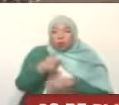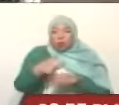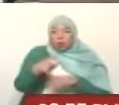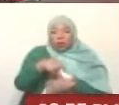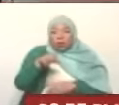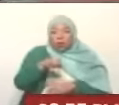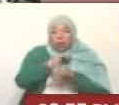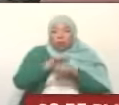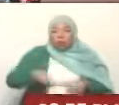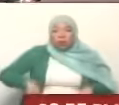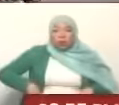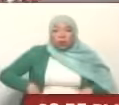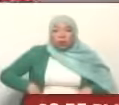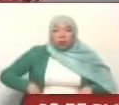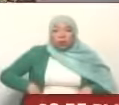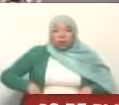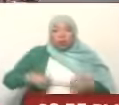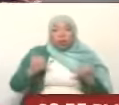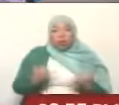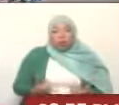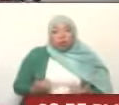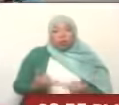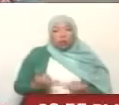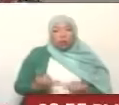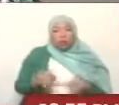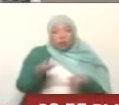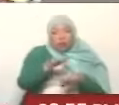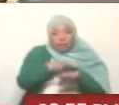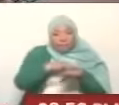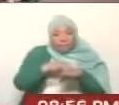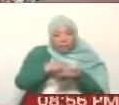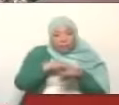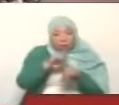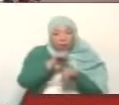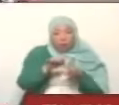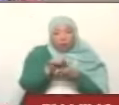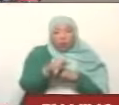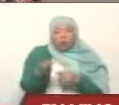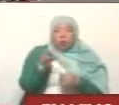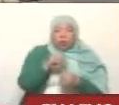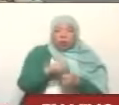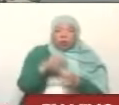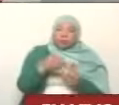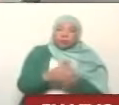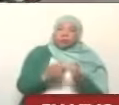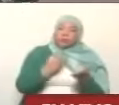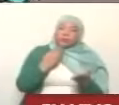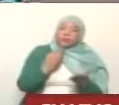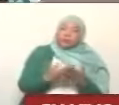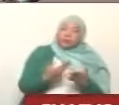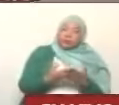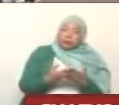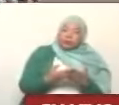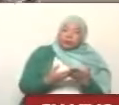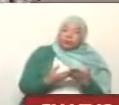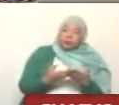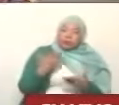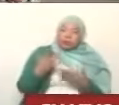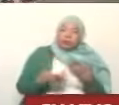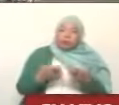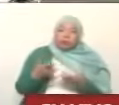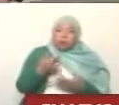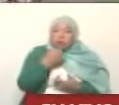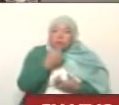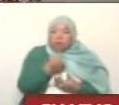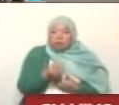estado Portuguesa, y pues ahora es que estando en el ministerio, pues queremos retornar ese proyecto porque lo vemos de una manera